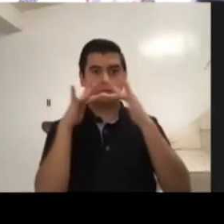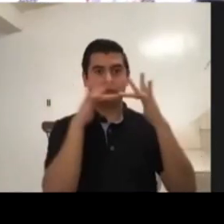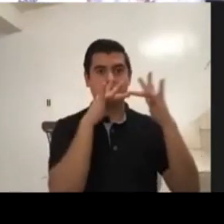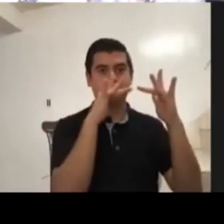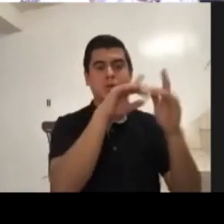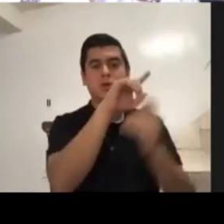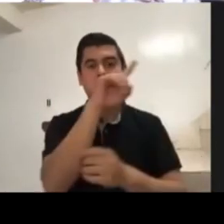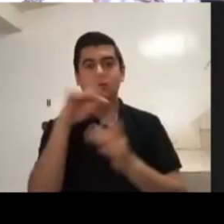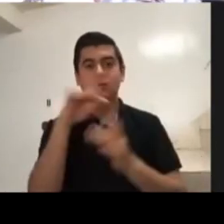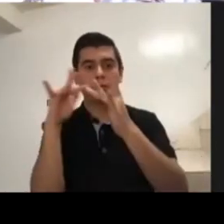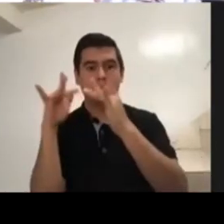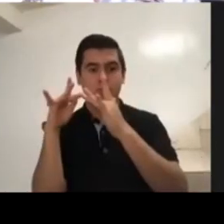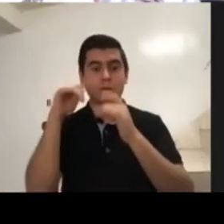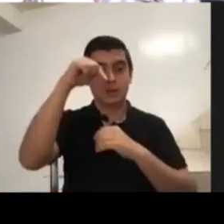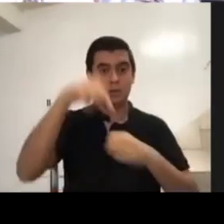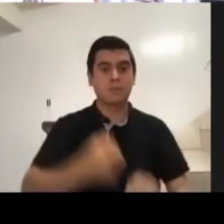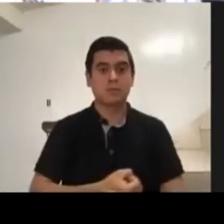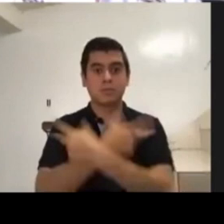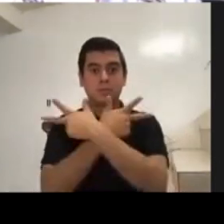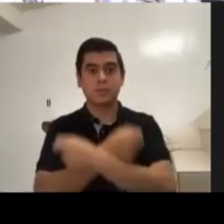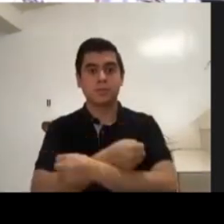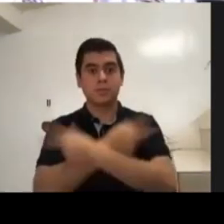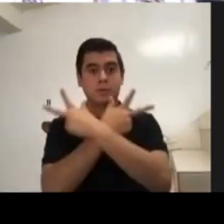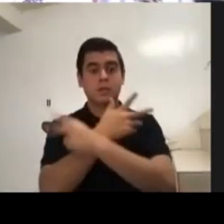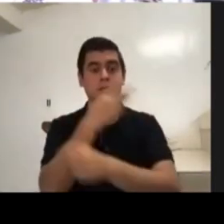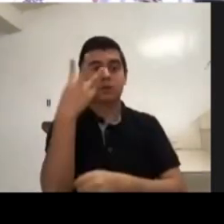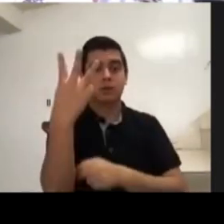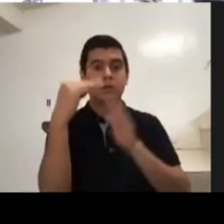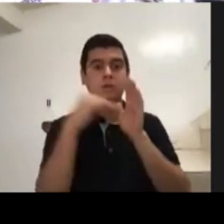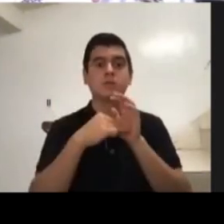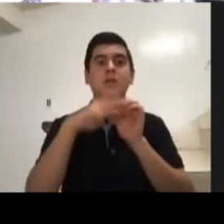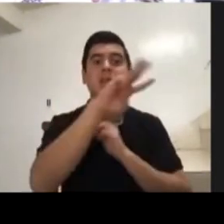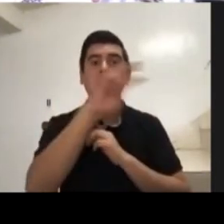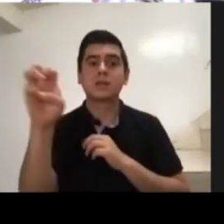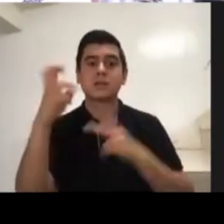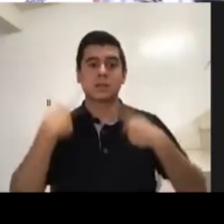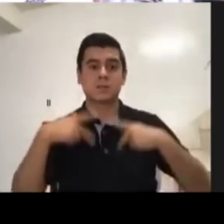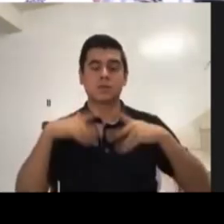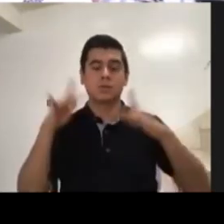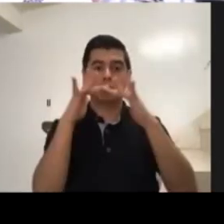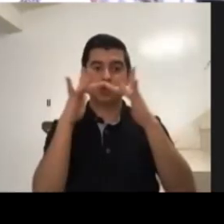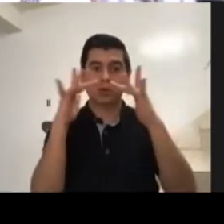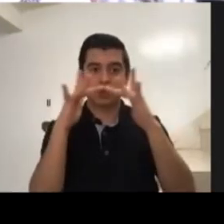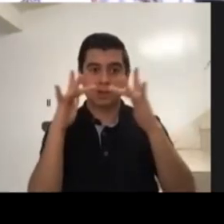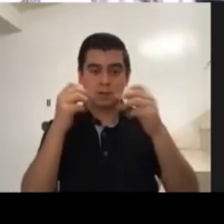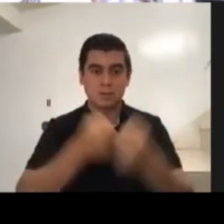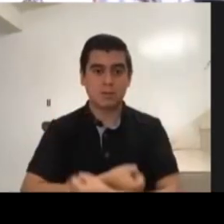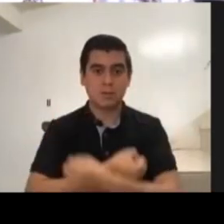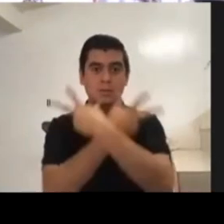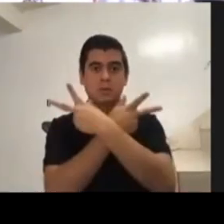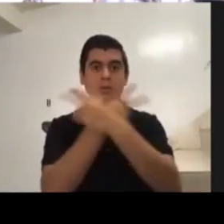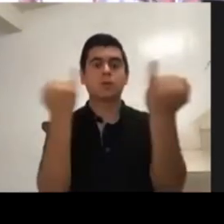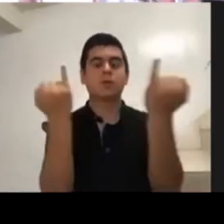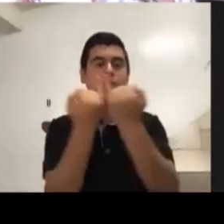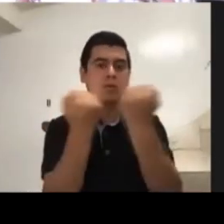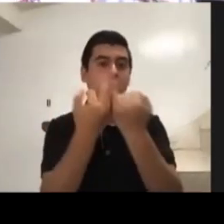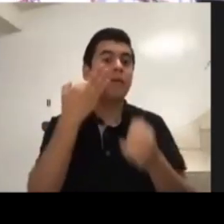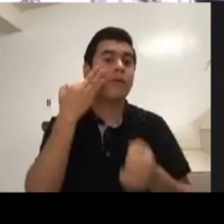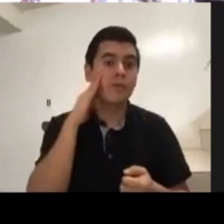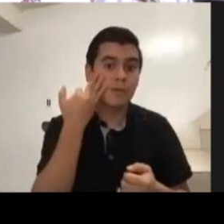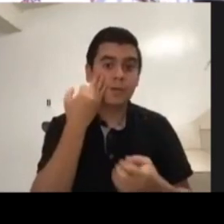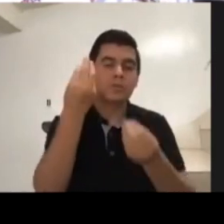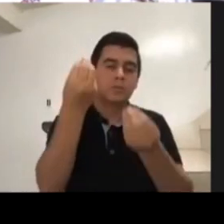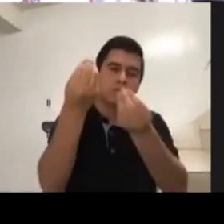3.300 personas tenemos ahora en el Zoom y en el Facebook. Les agradecemos muchísimo su tiempo. Y presento